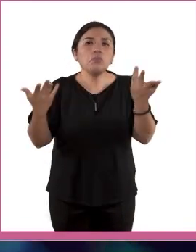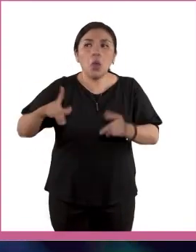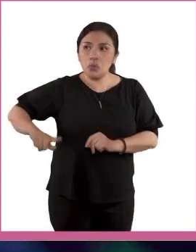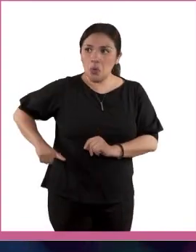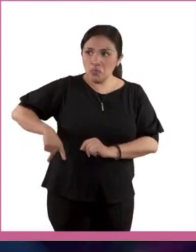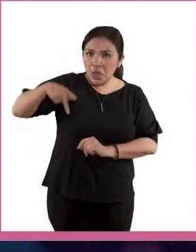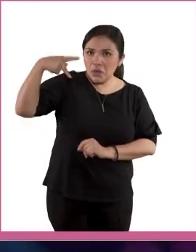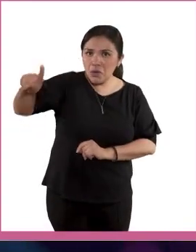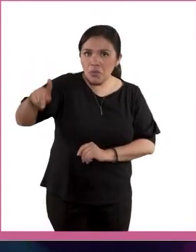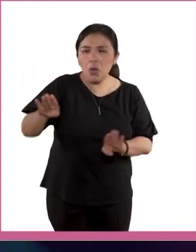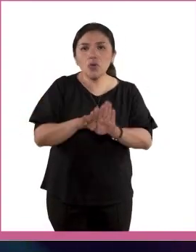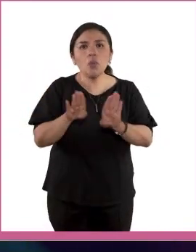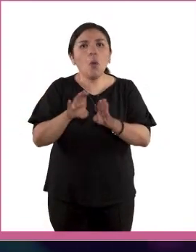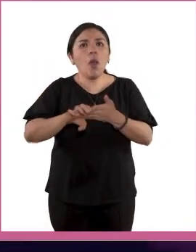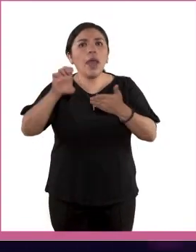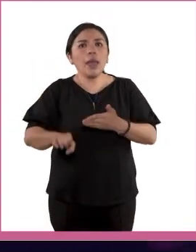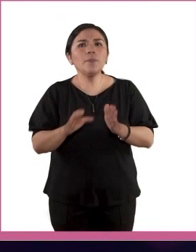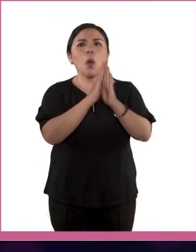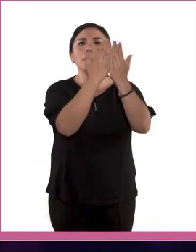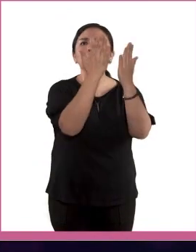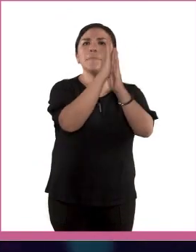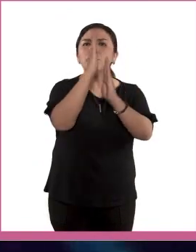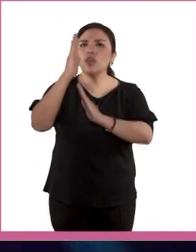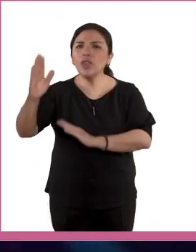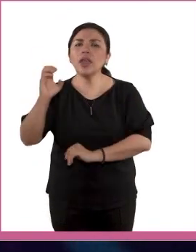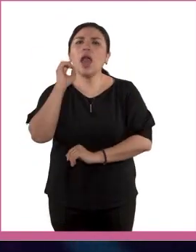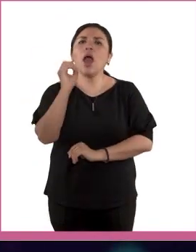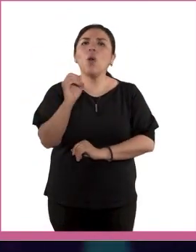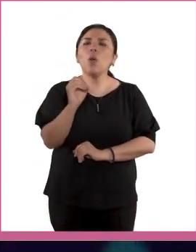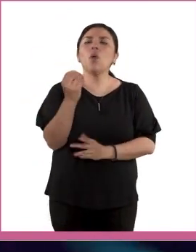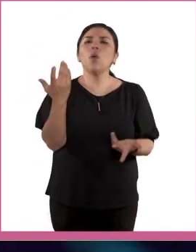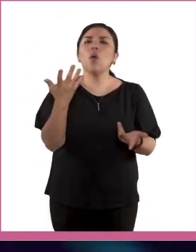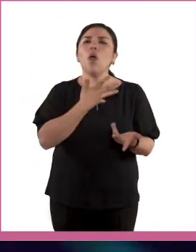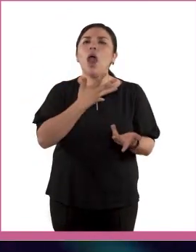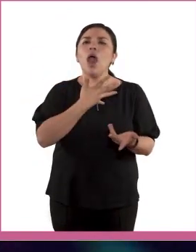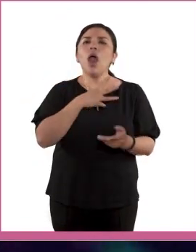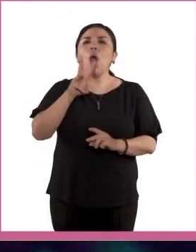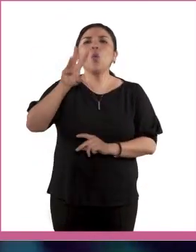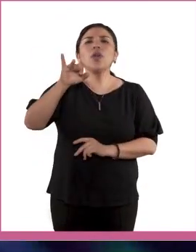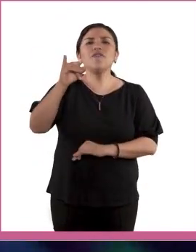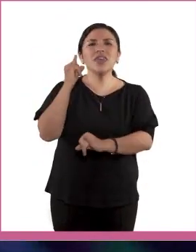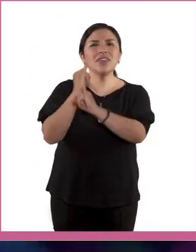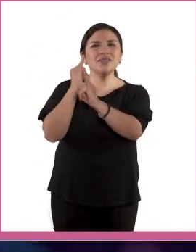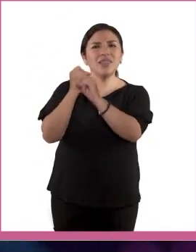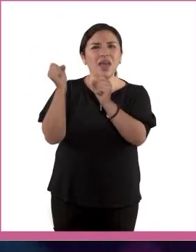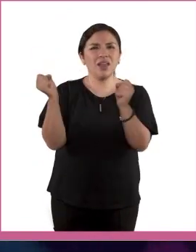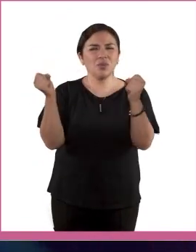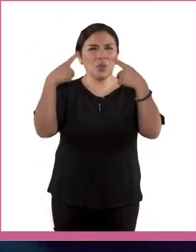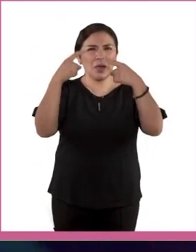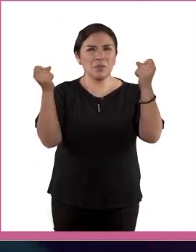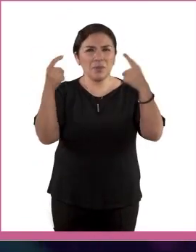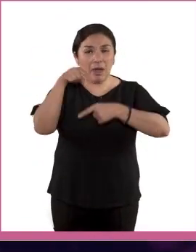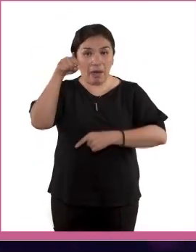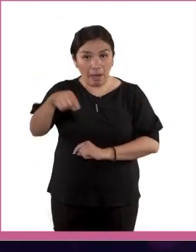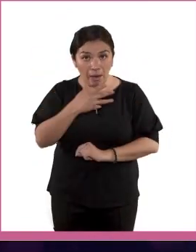recursos, ya sean públicos, como por ejemplo bibliotecas o centros abiertos donde hay red Wi-Fi.